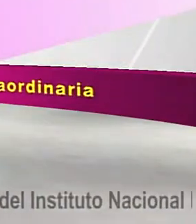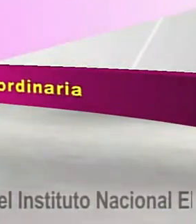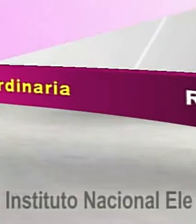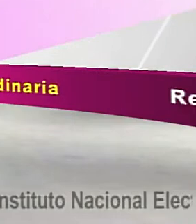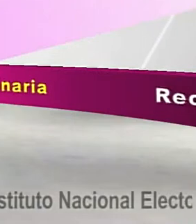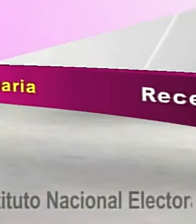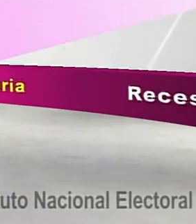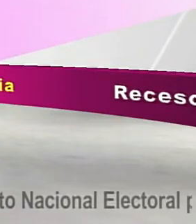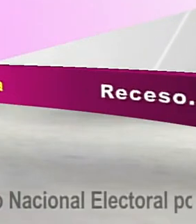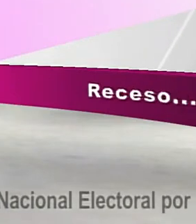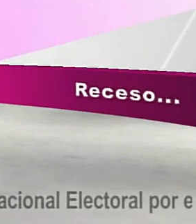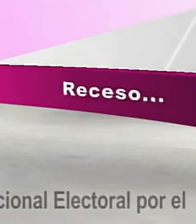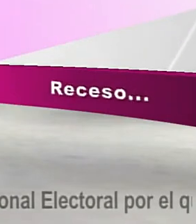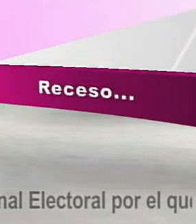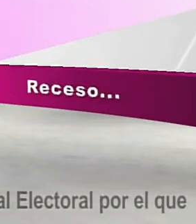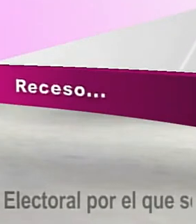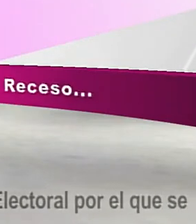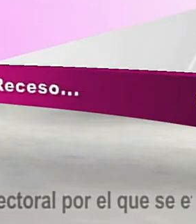ah